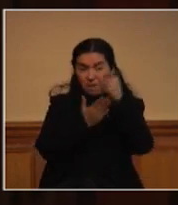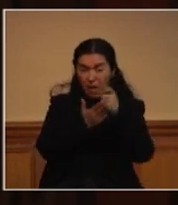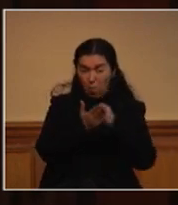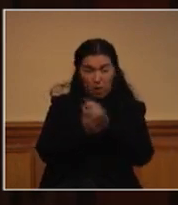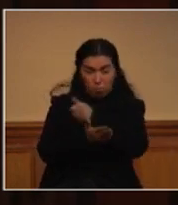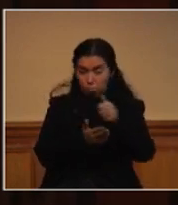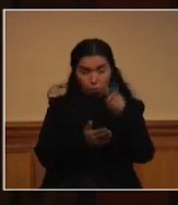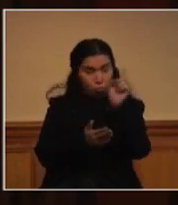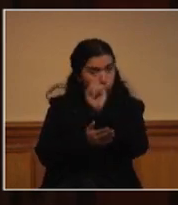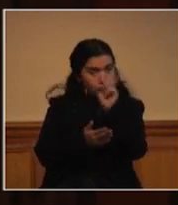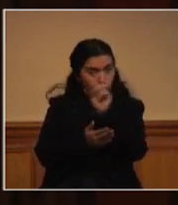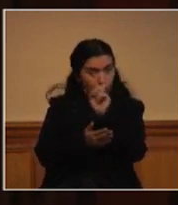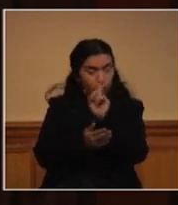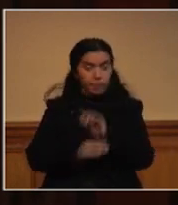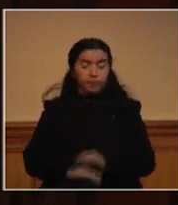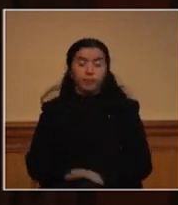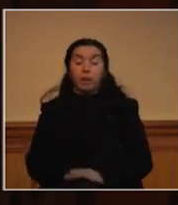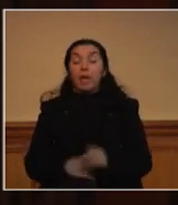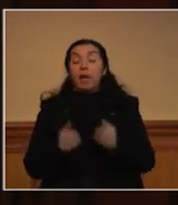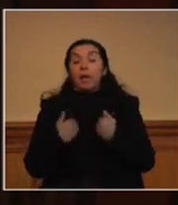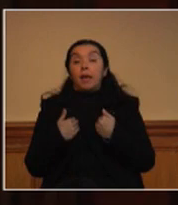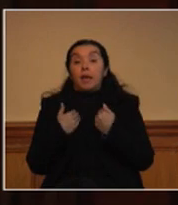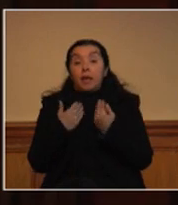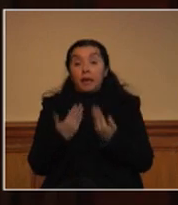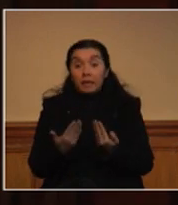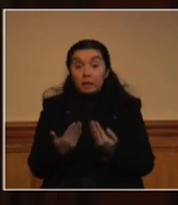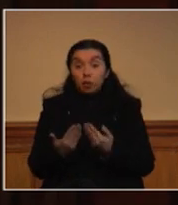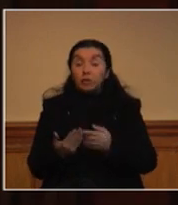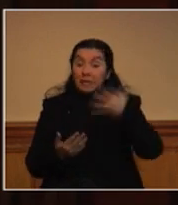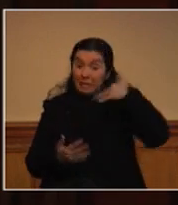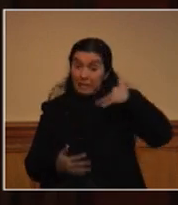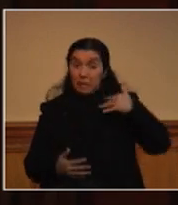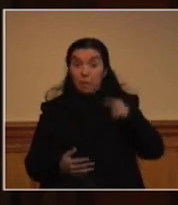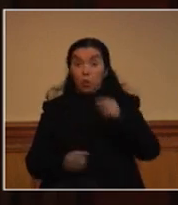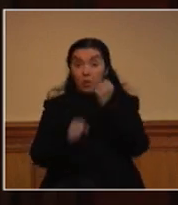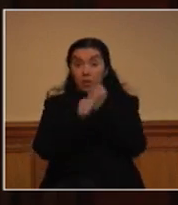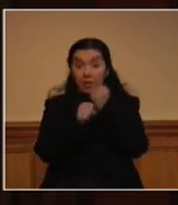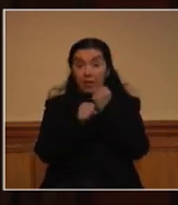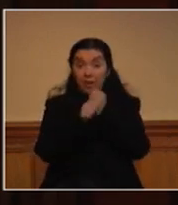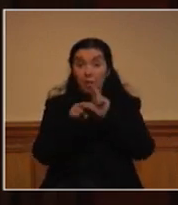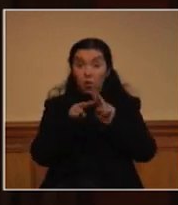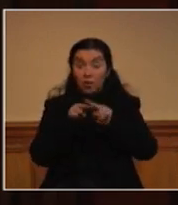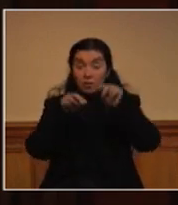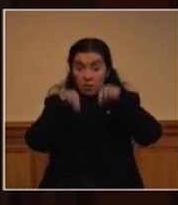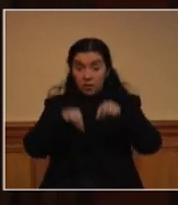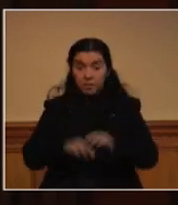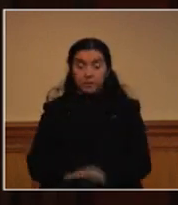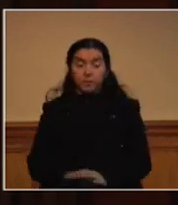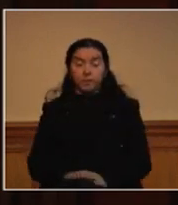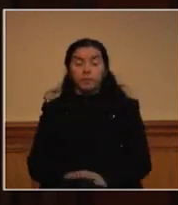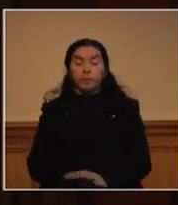evaluados y testados. Y entonces, pues también es importante el trabajo que se presenta hoy.